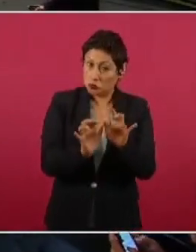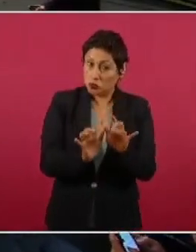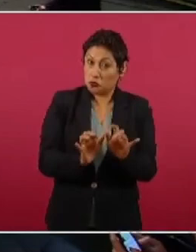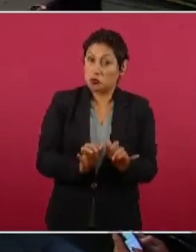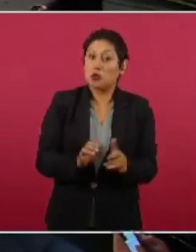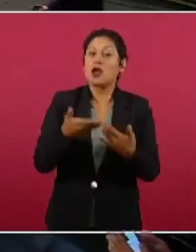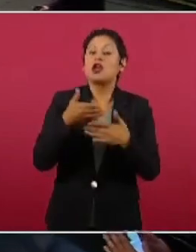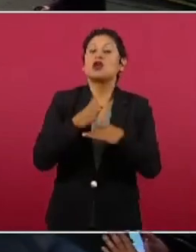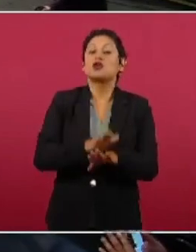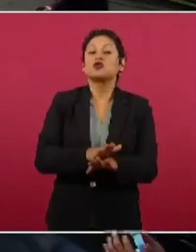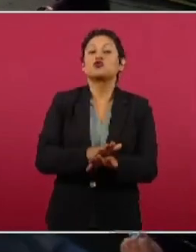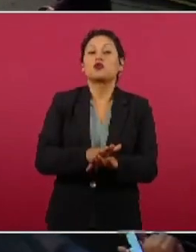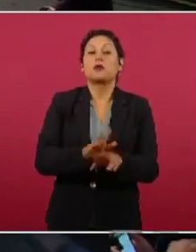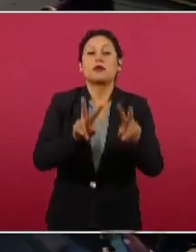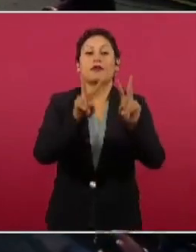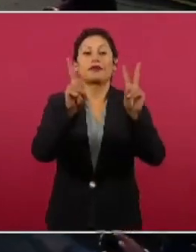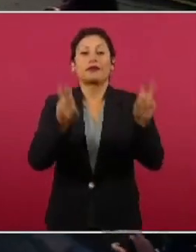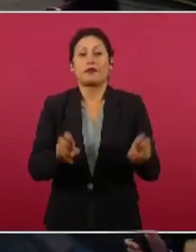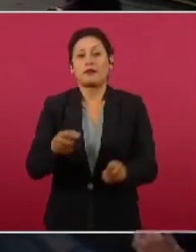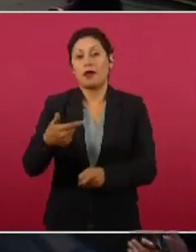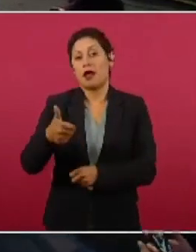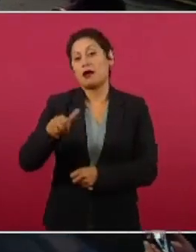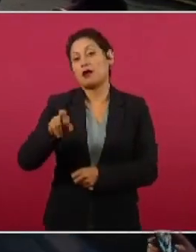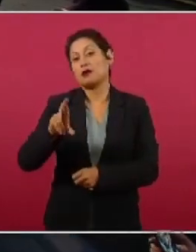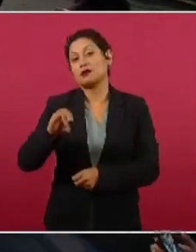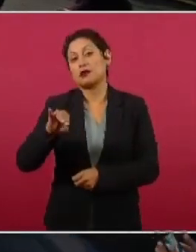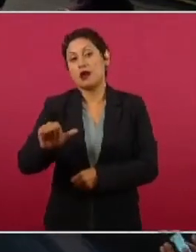García Luna. Pues es.